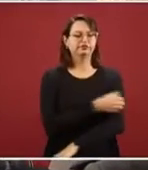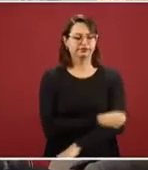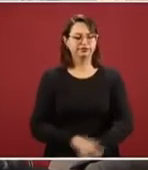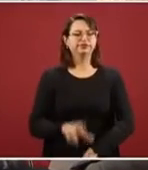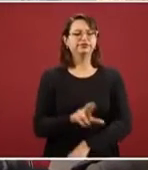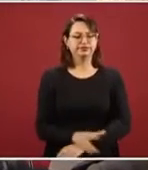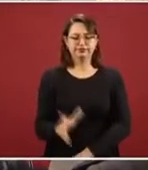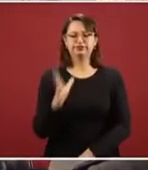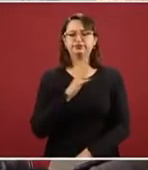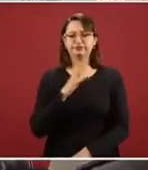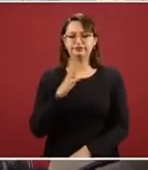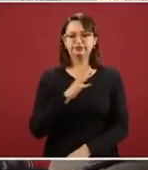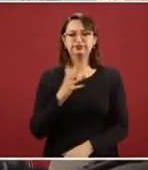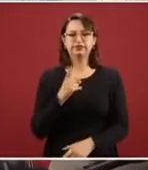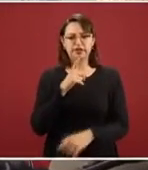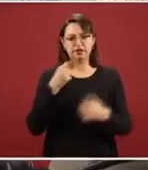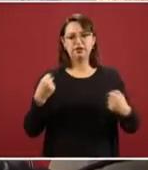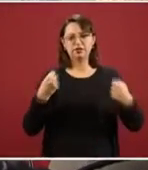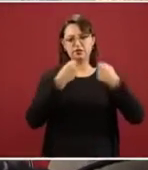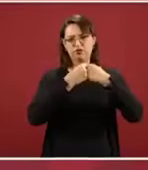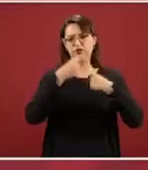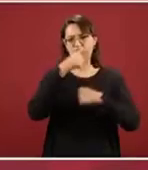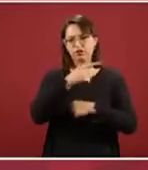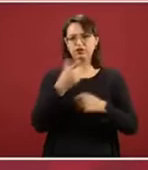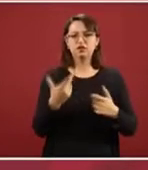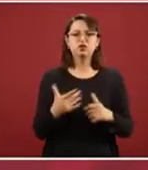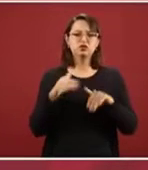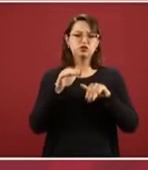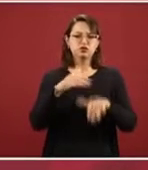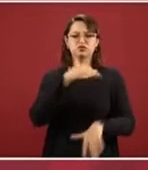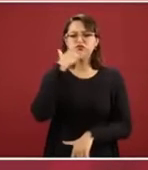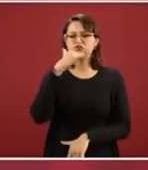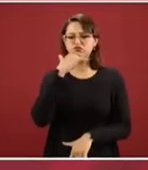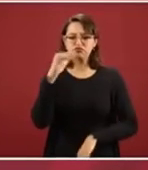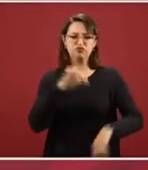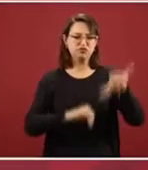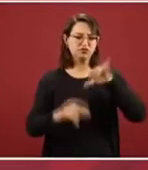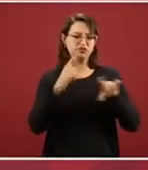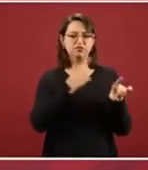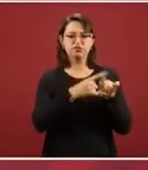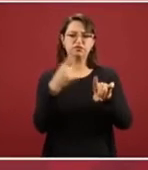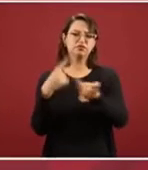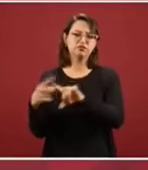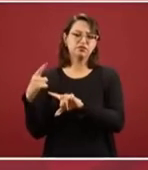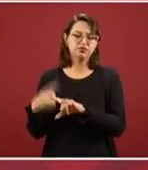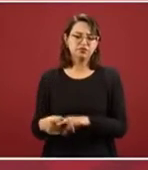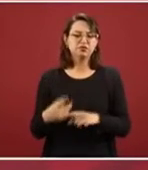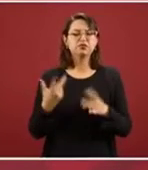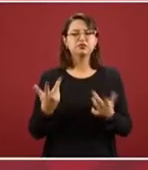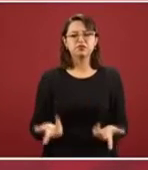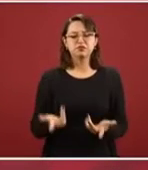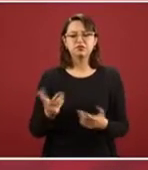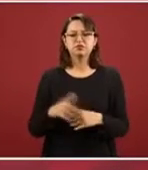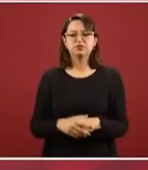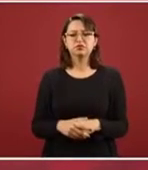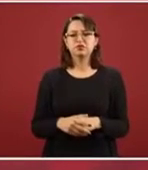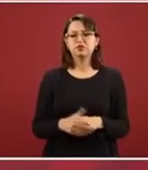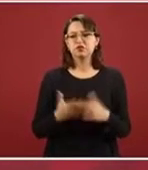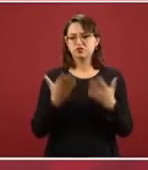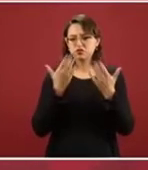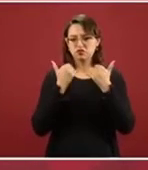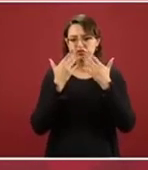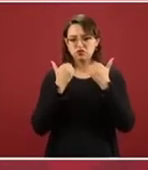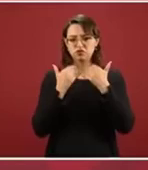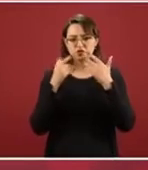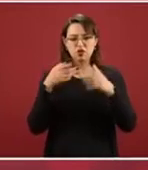protección civil fronterizas en el caso de residuos. Ya lo ha dicho el presidente, es una política, no se utiliza el fracking. Por